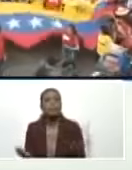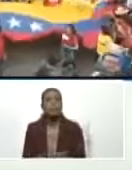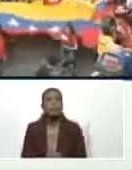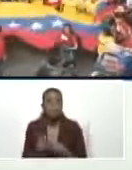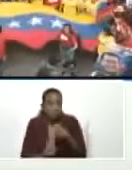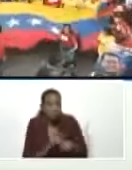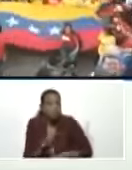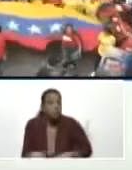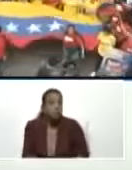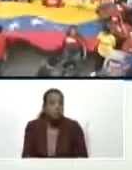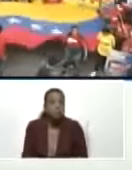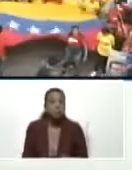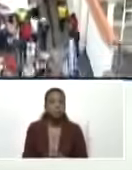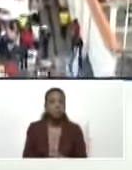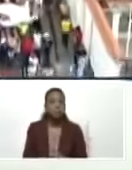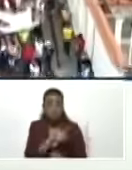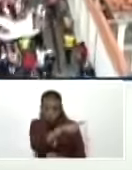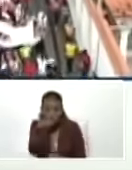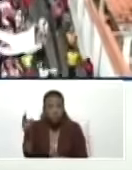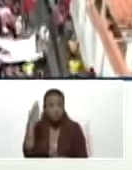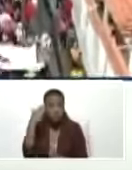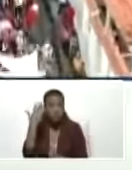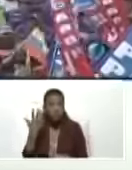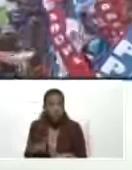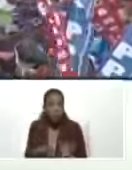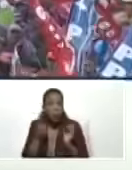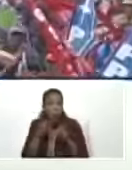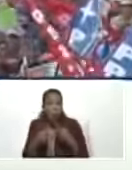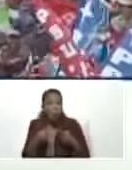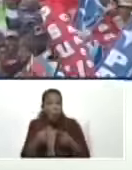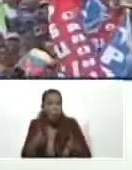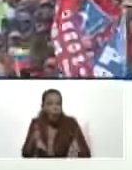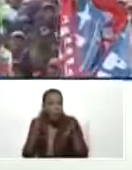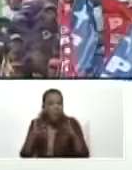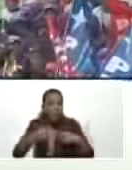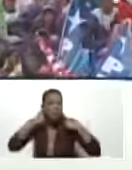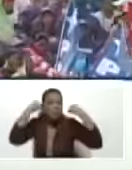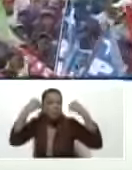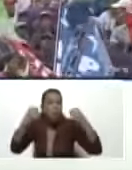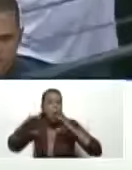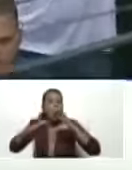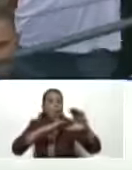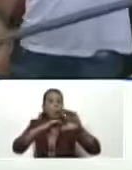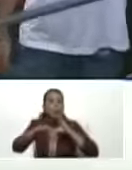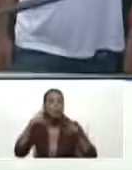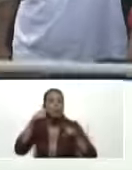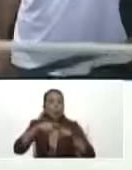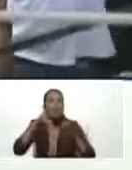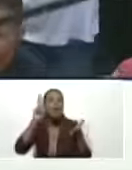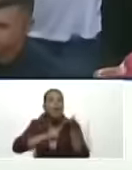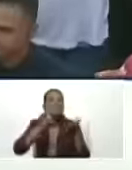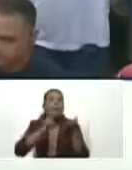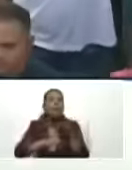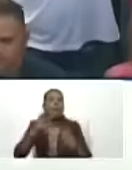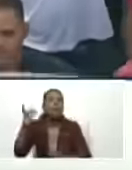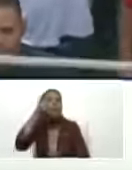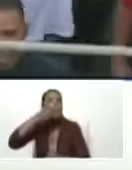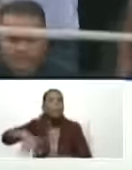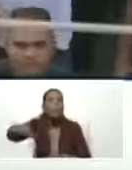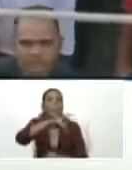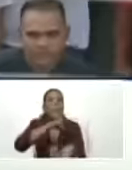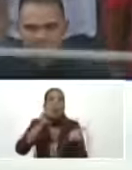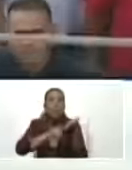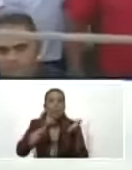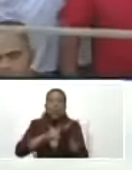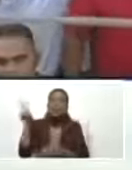Vamos a hacerlo para que ustedes vean cómo ganamos la batalla comunicacional por la verdad del pueblo, por la verdad